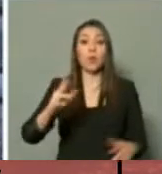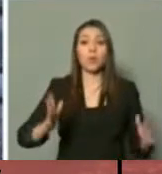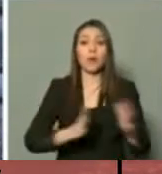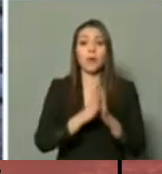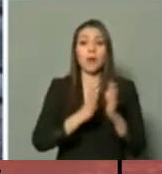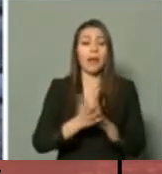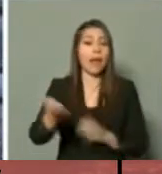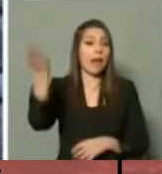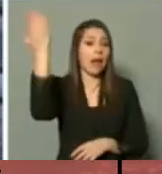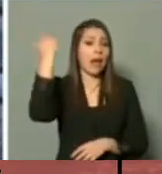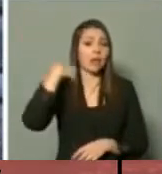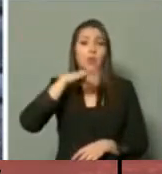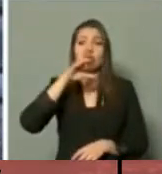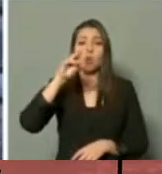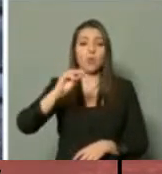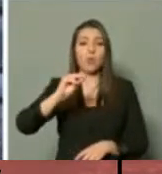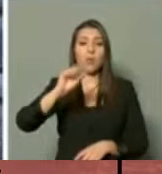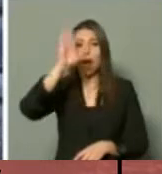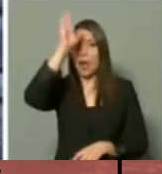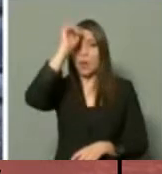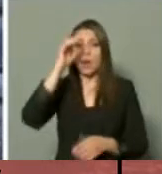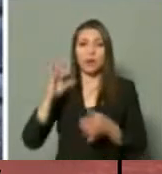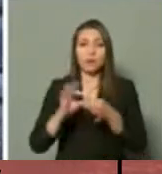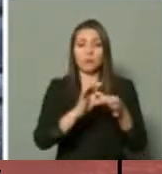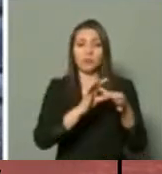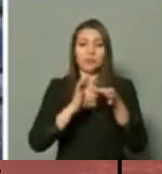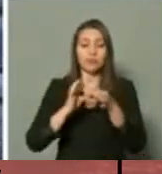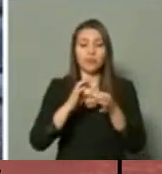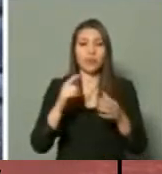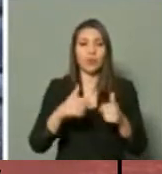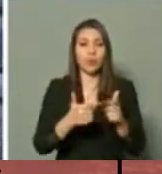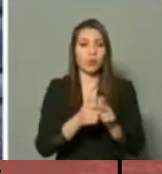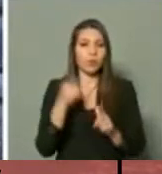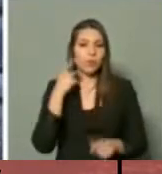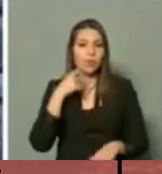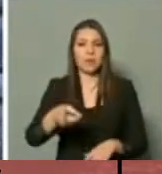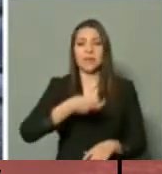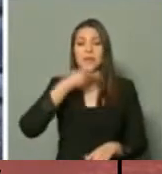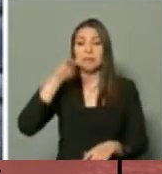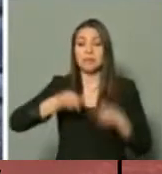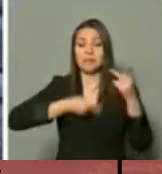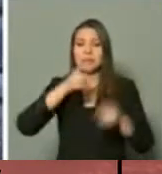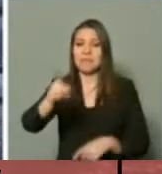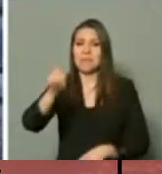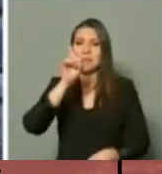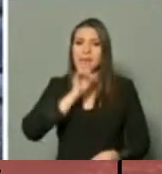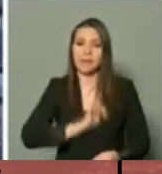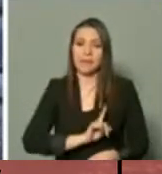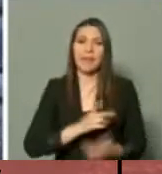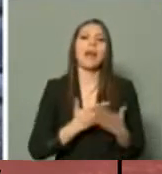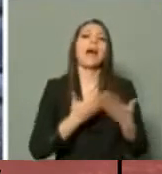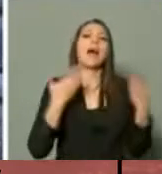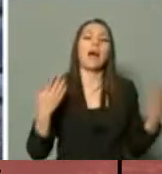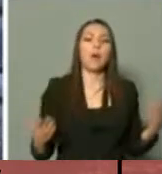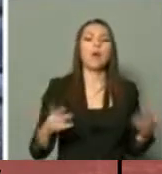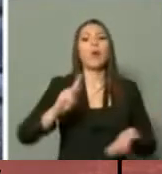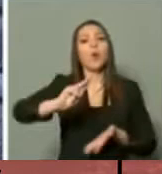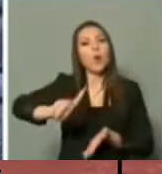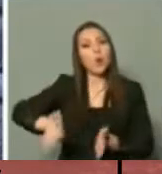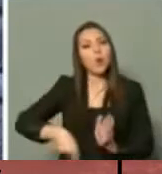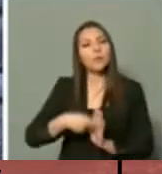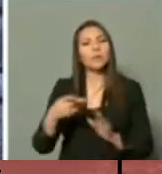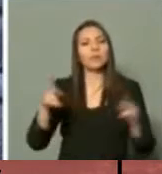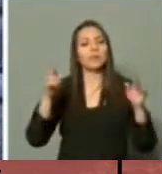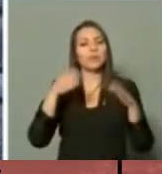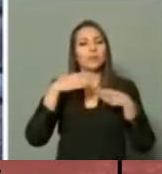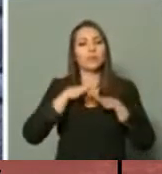había coalición. Es una vil mentira lo que estás diciendo. Pero bueno, retomando el tema de la inseguridad, mi iniciativa consiste en reformar